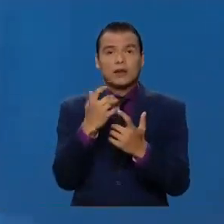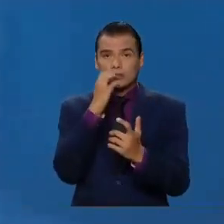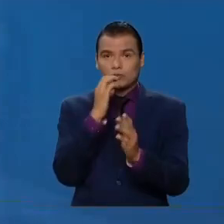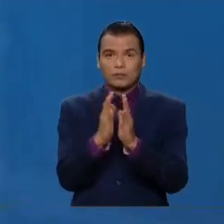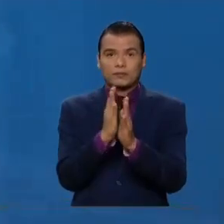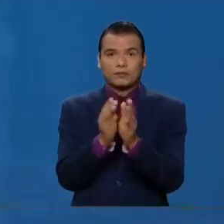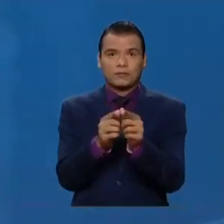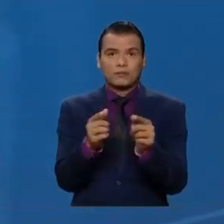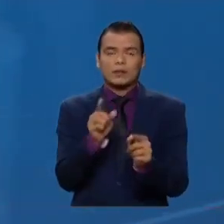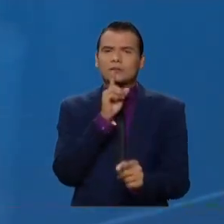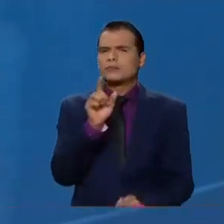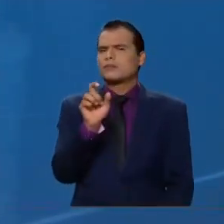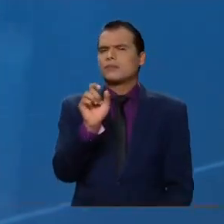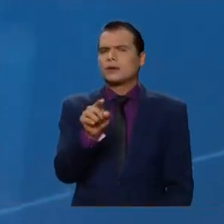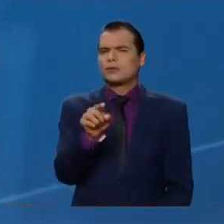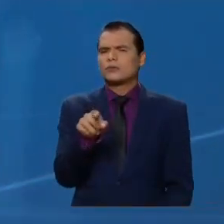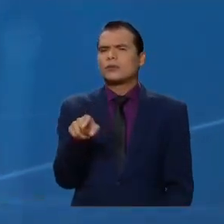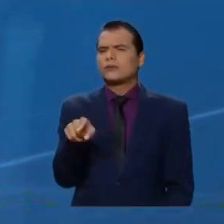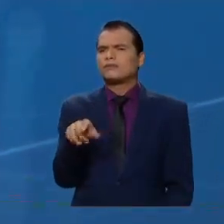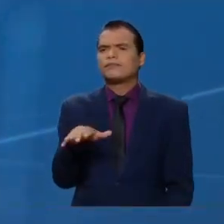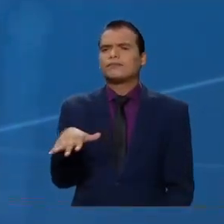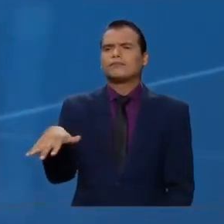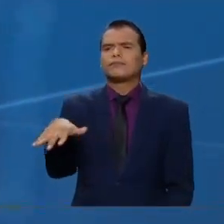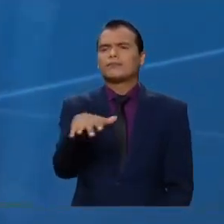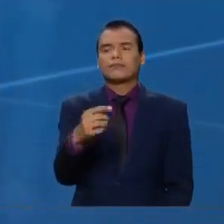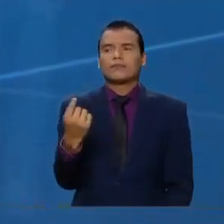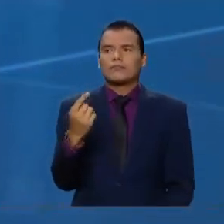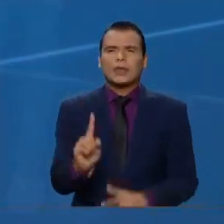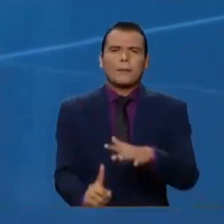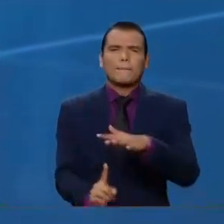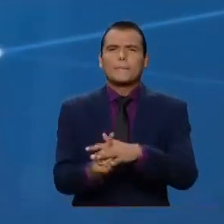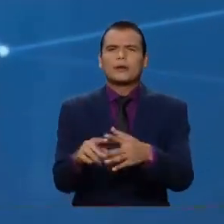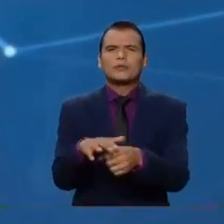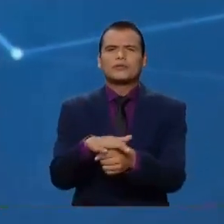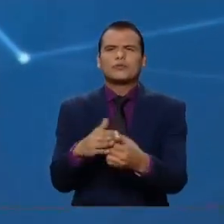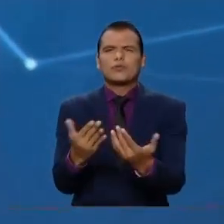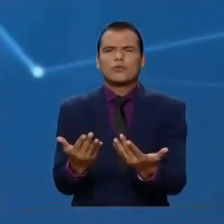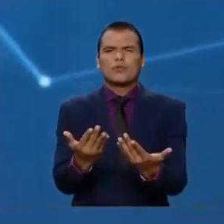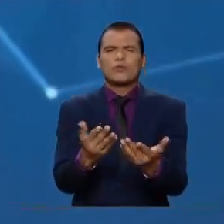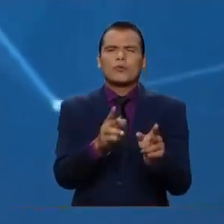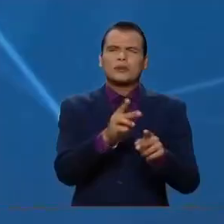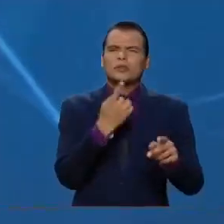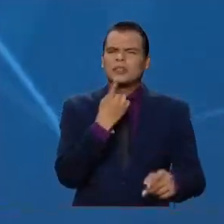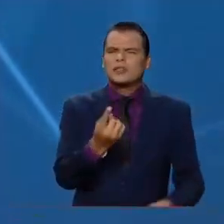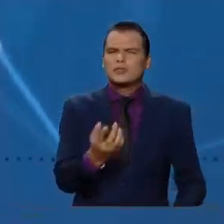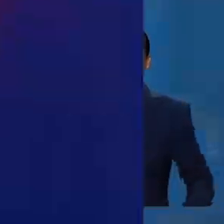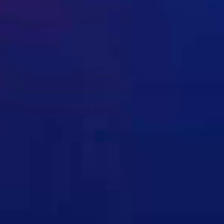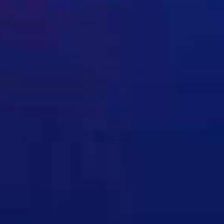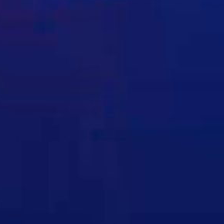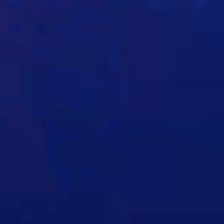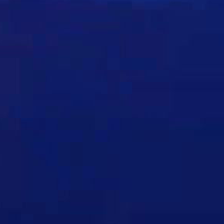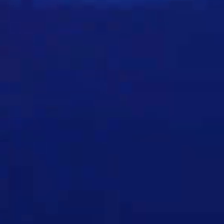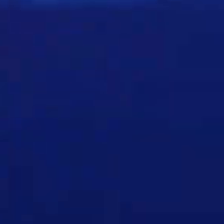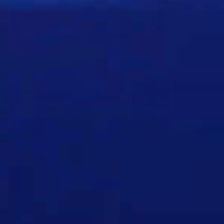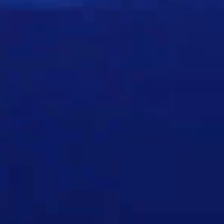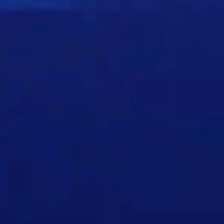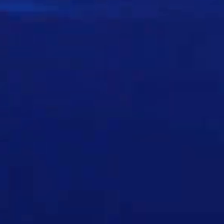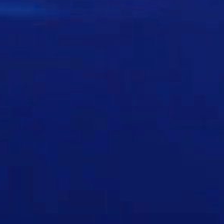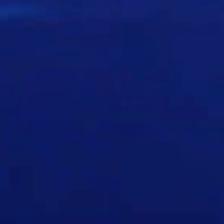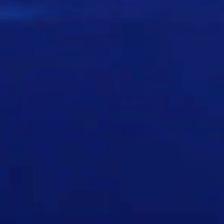hola, buenas tardes. Cuéntenos, por favor, ¿cuál es el caso más reciente allí y qué dice la ciudadanía?